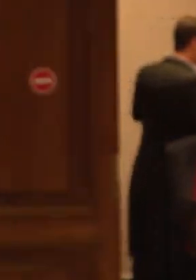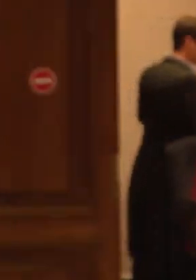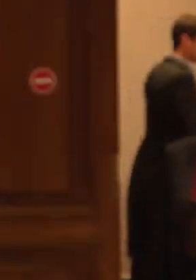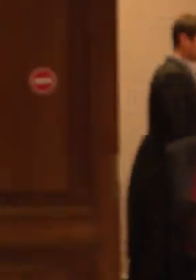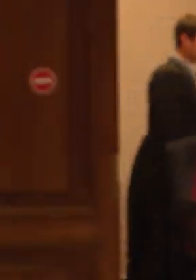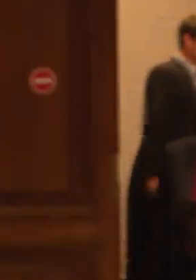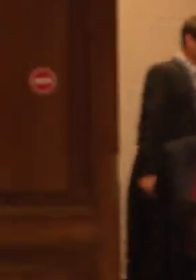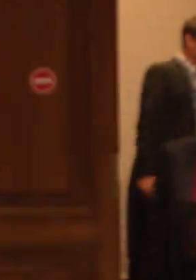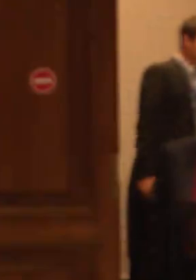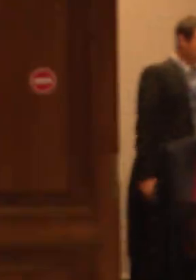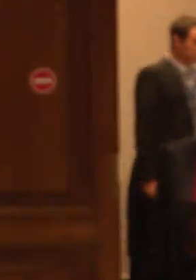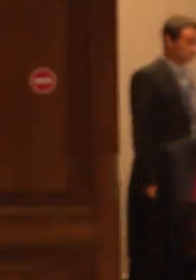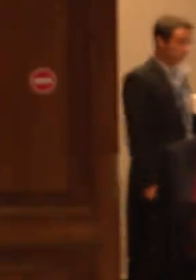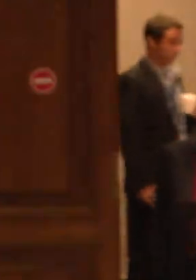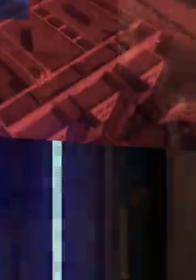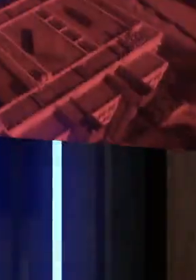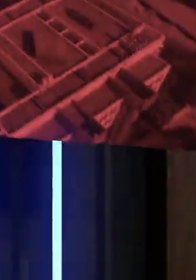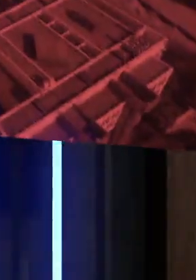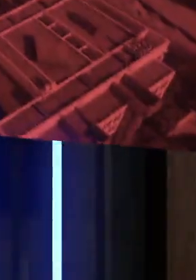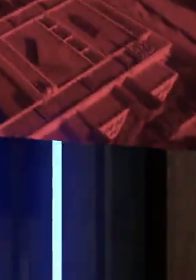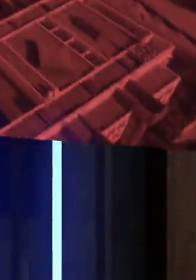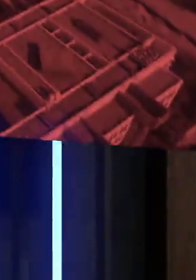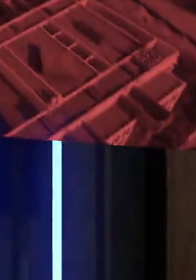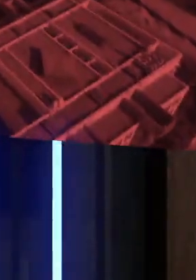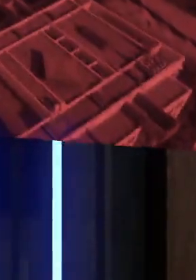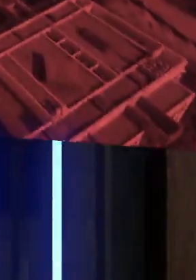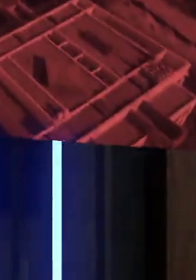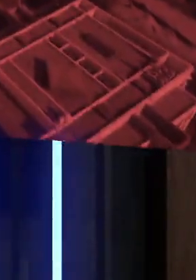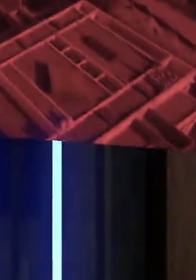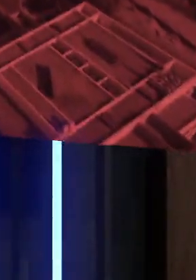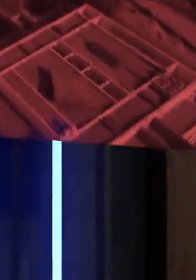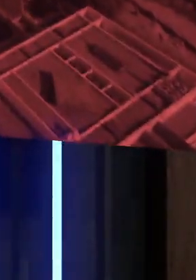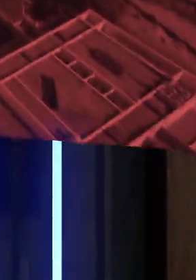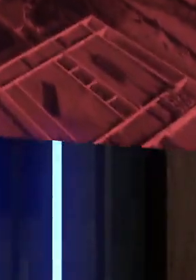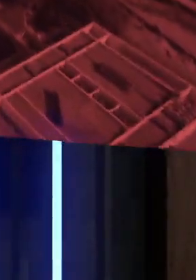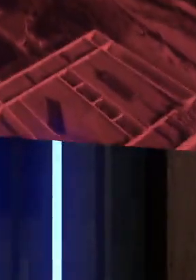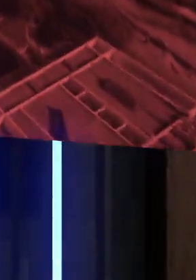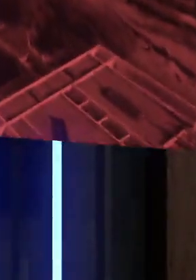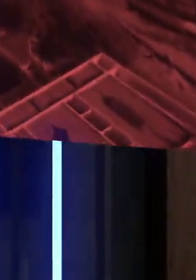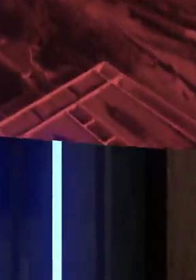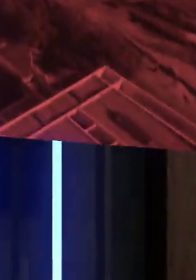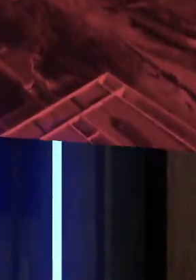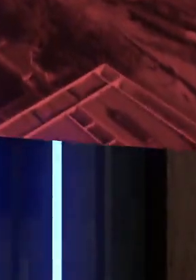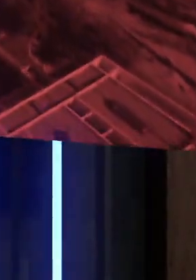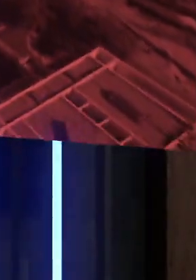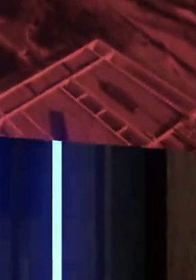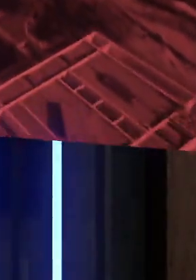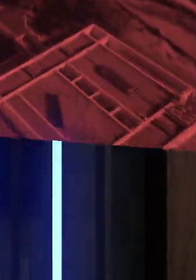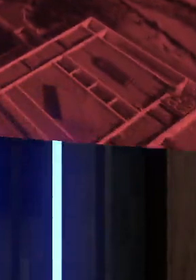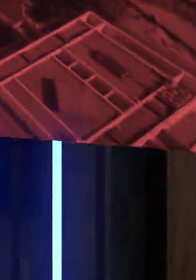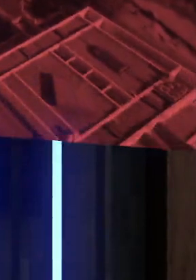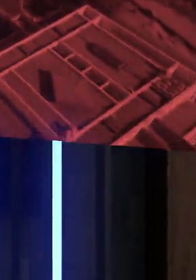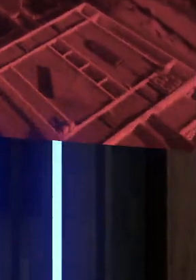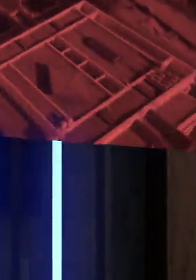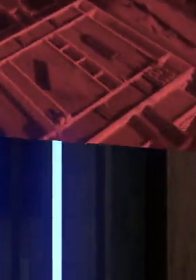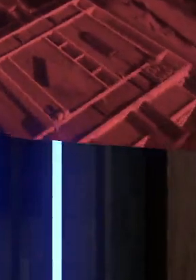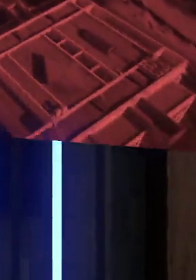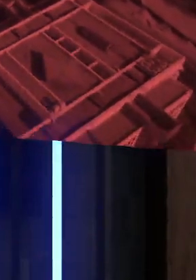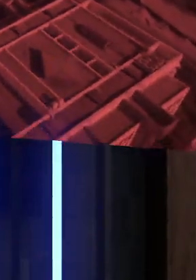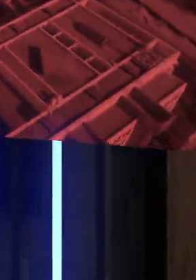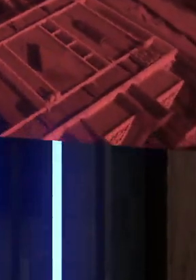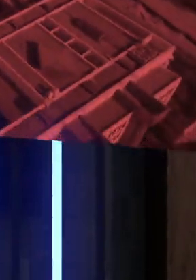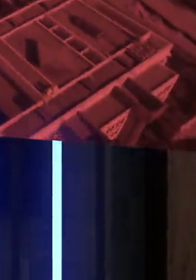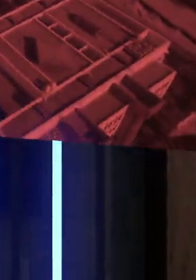retroactivo es a la acción procesal. Al cerrar la jornada y tras registrar 84 votos a favor, 4 en contra